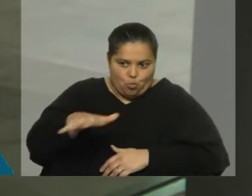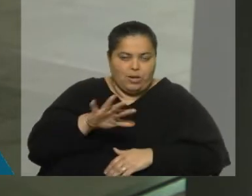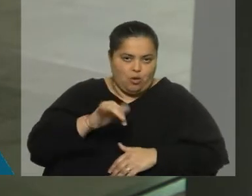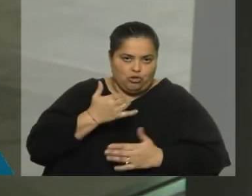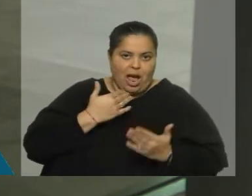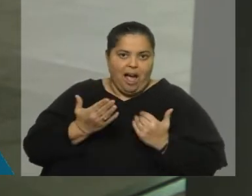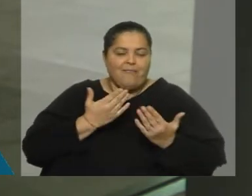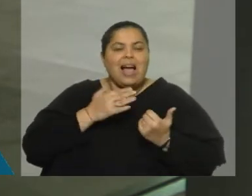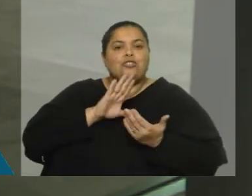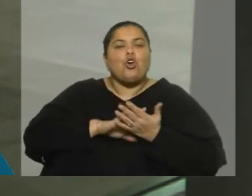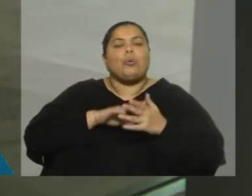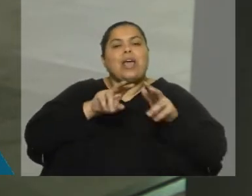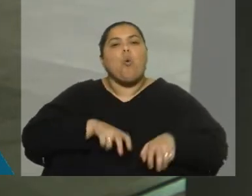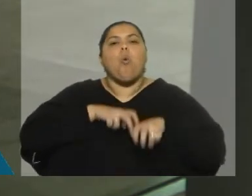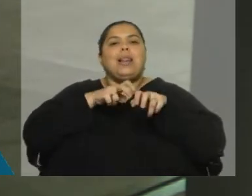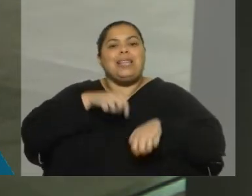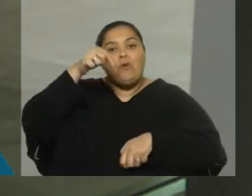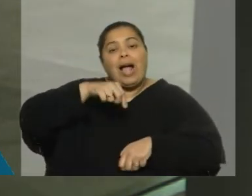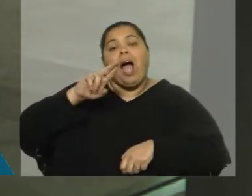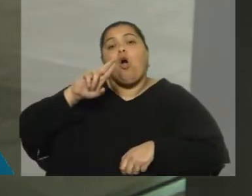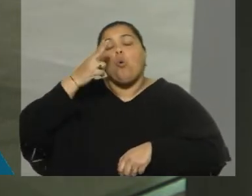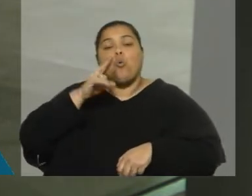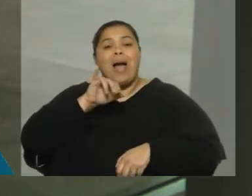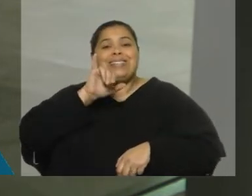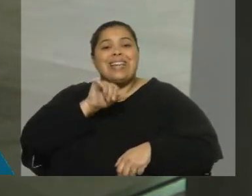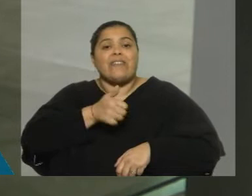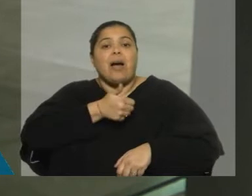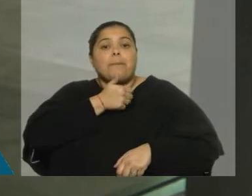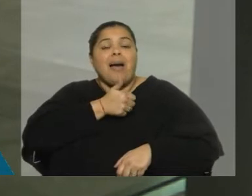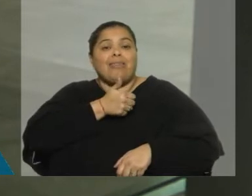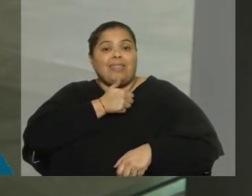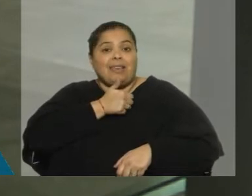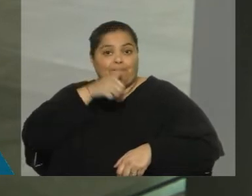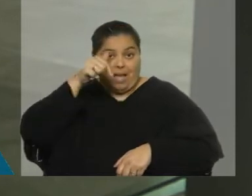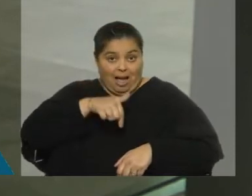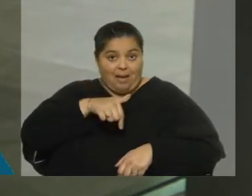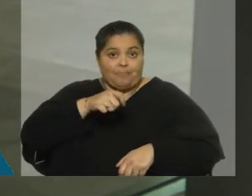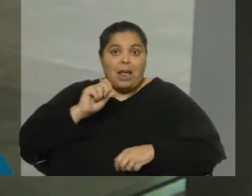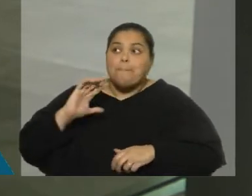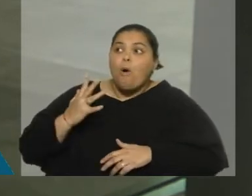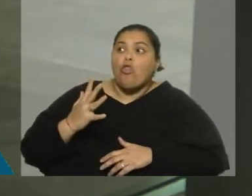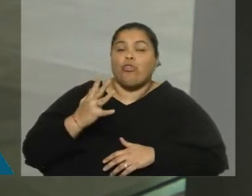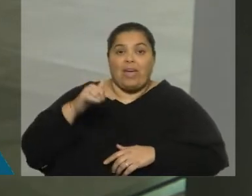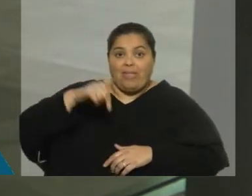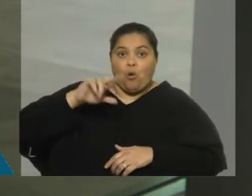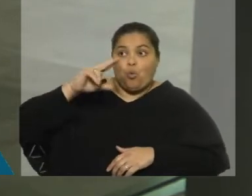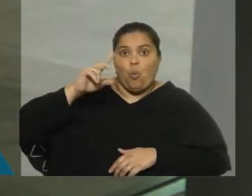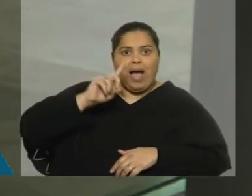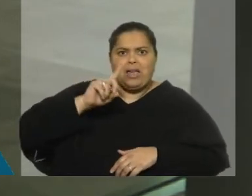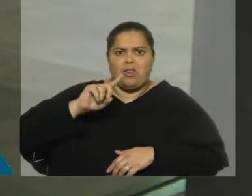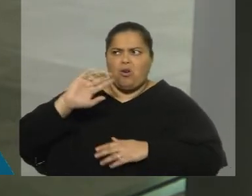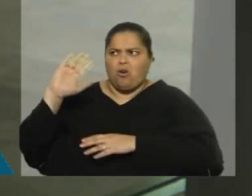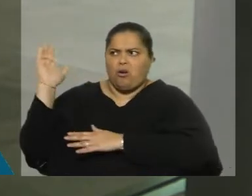hablado de él, que es el cultivo de yerba mate nativa en montes nativos, sin necesidad de